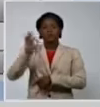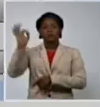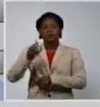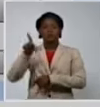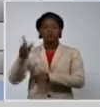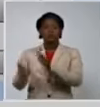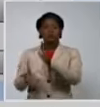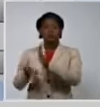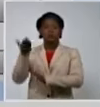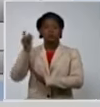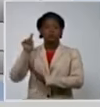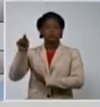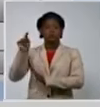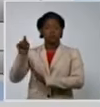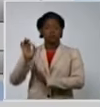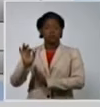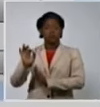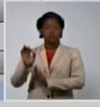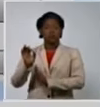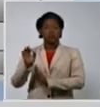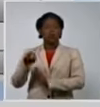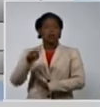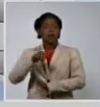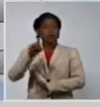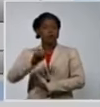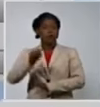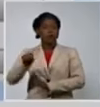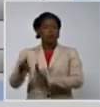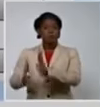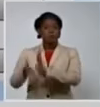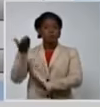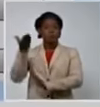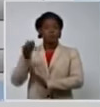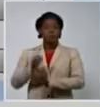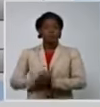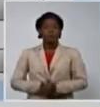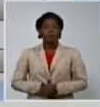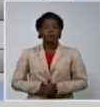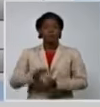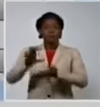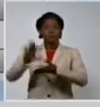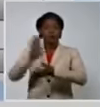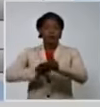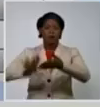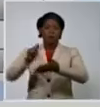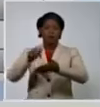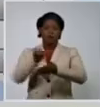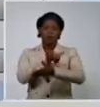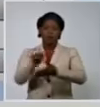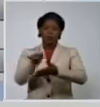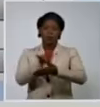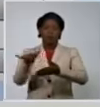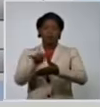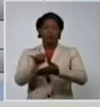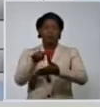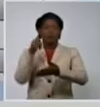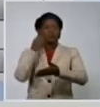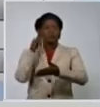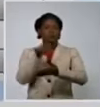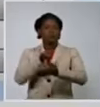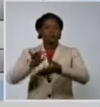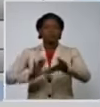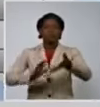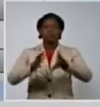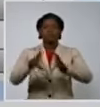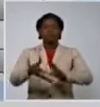a la del día de ayer. La región de las Américas no deja de ser el epicentro de la pandemia, con